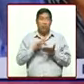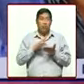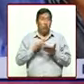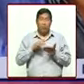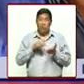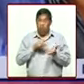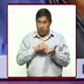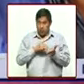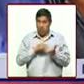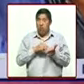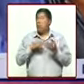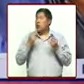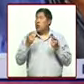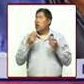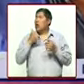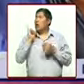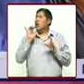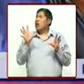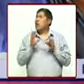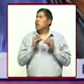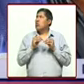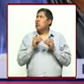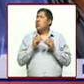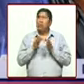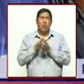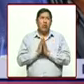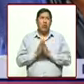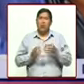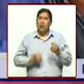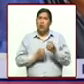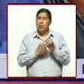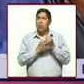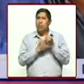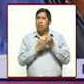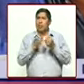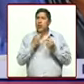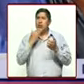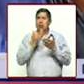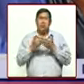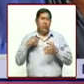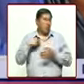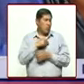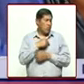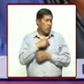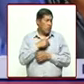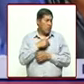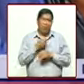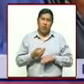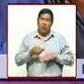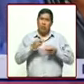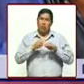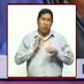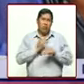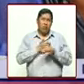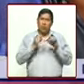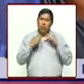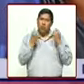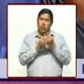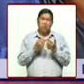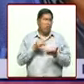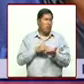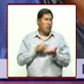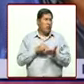equipos de respuesta rápida. Ayer en una reunión en el COE han pedido fortalecer y bueno, estamos aumentando nuestras brigadas